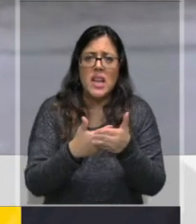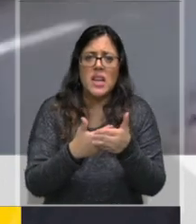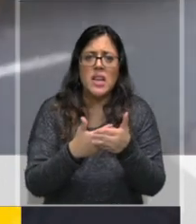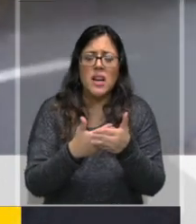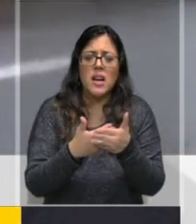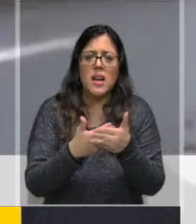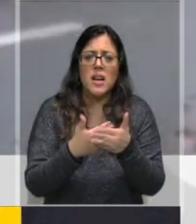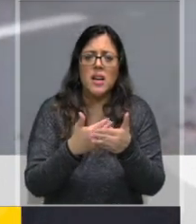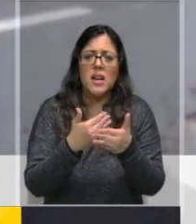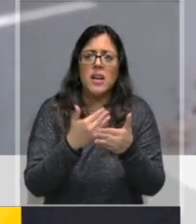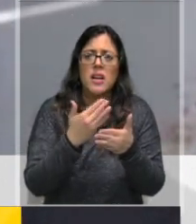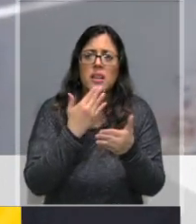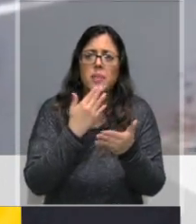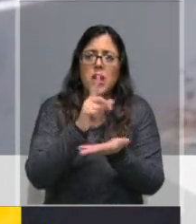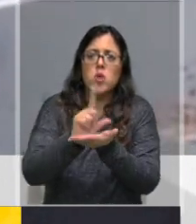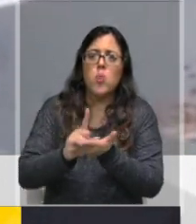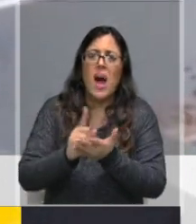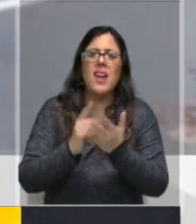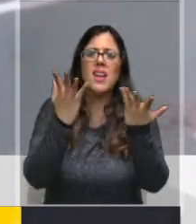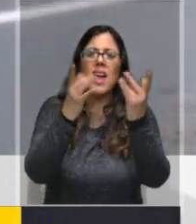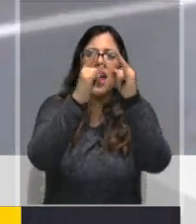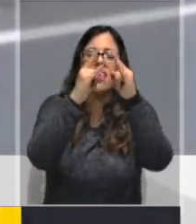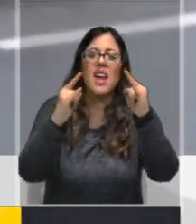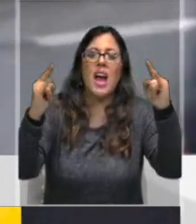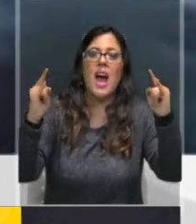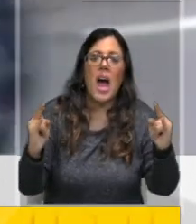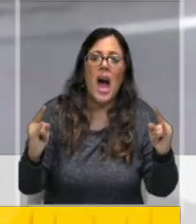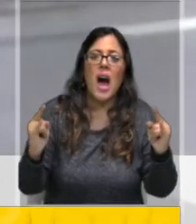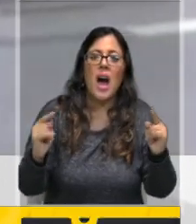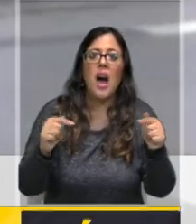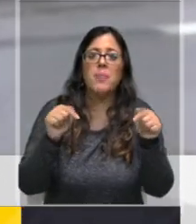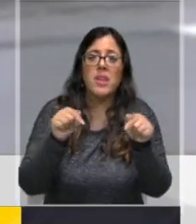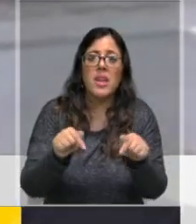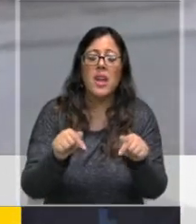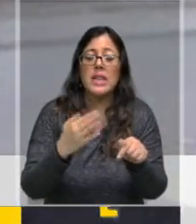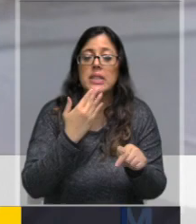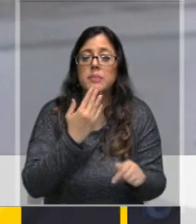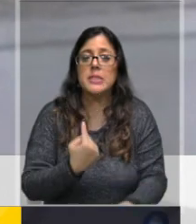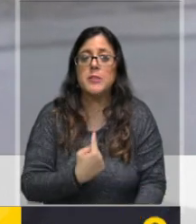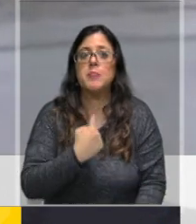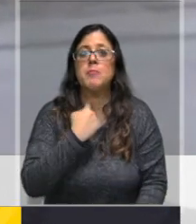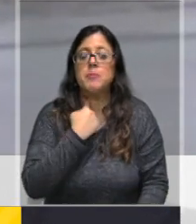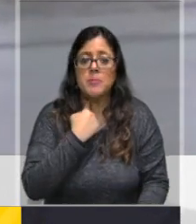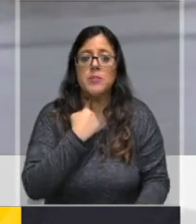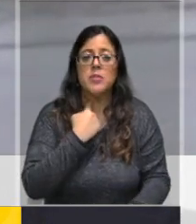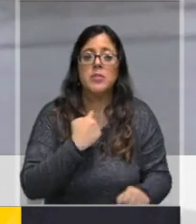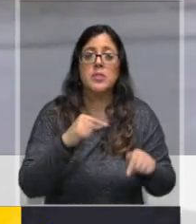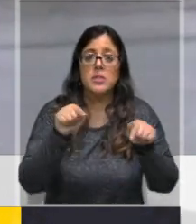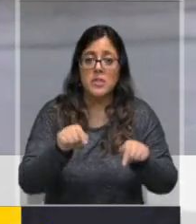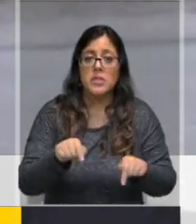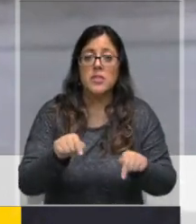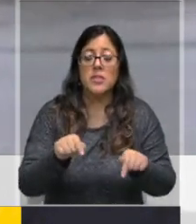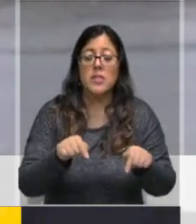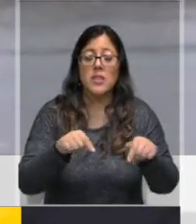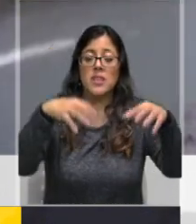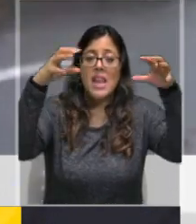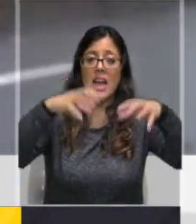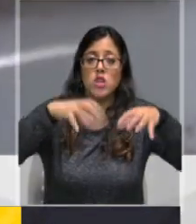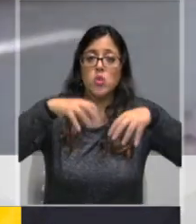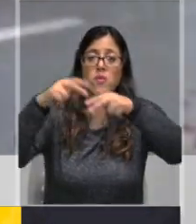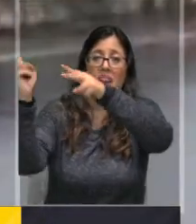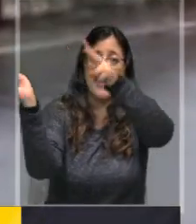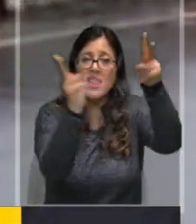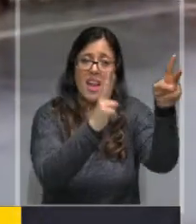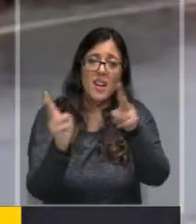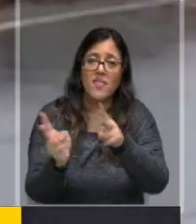que también están ubicados en este lugar y que también han sufrido estos embates de la naturaleza, de la lluvia y el viento